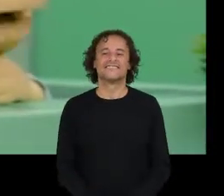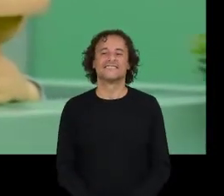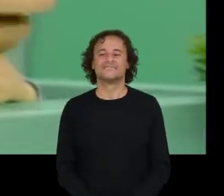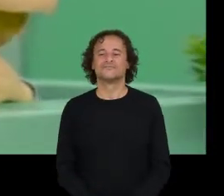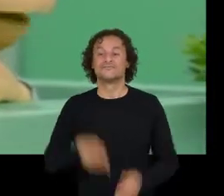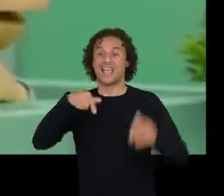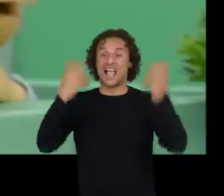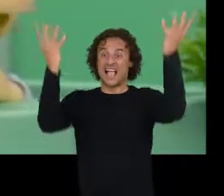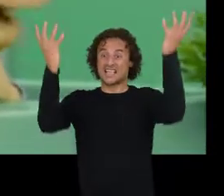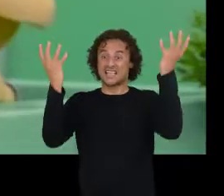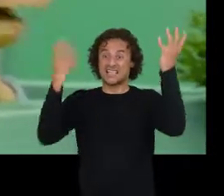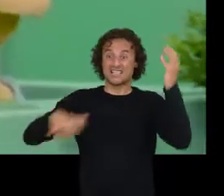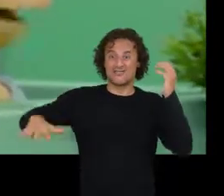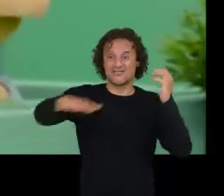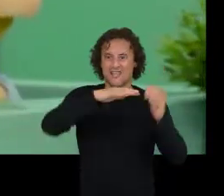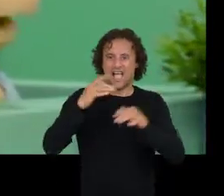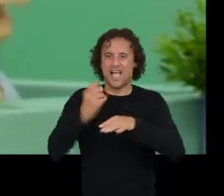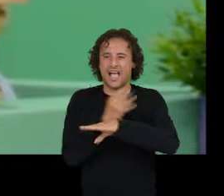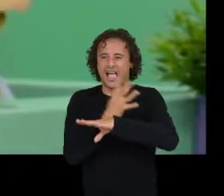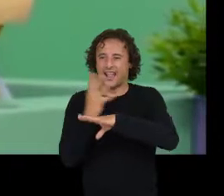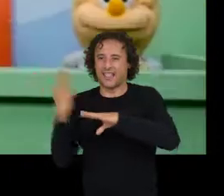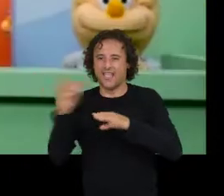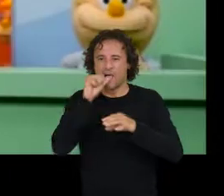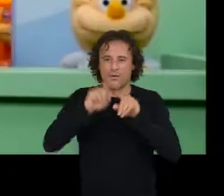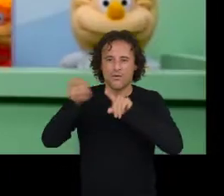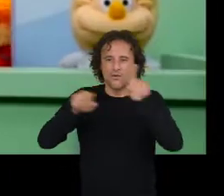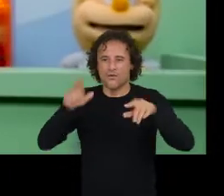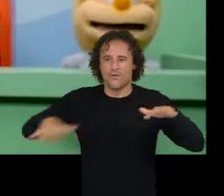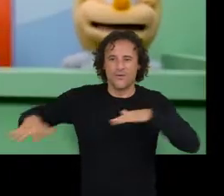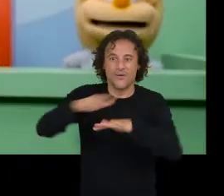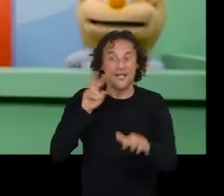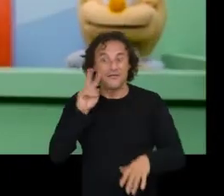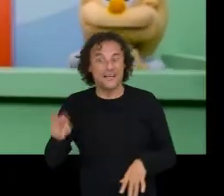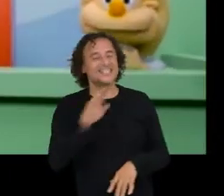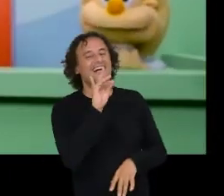Belos jardins que ten arredor e as fontes luminosas. Sí.